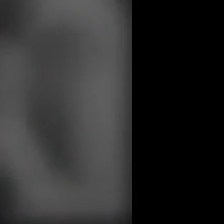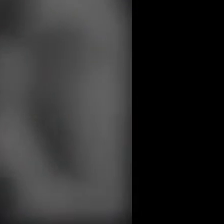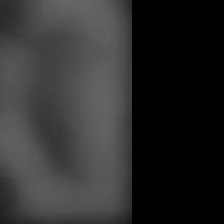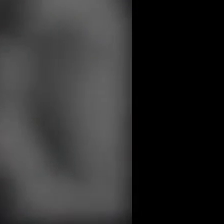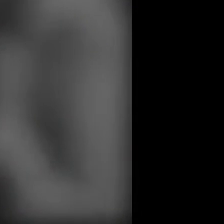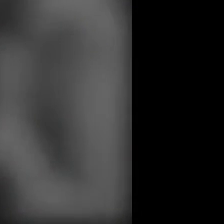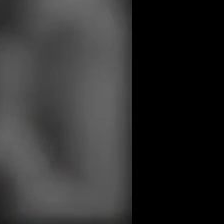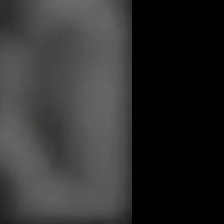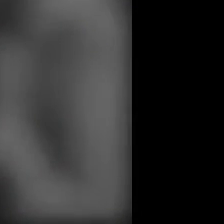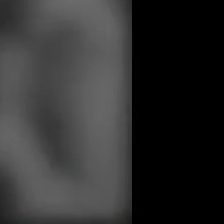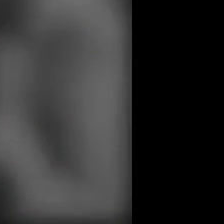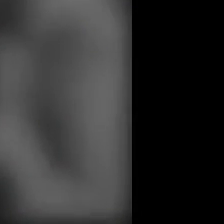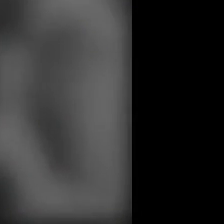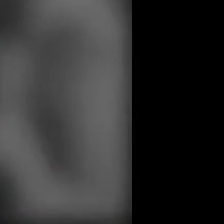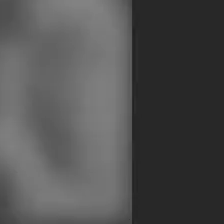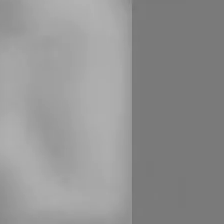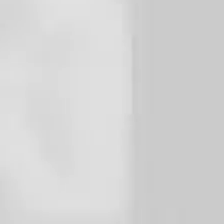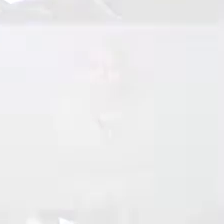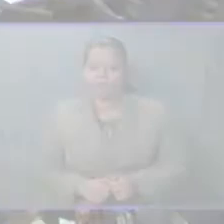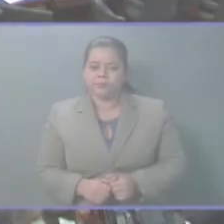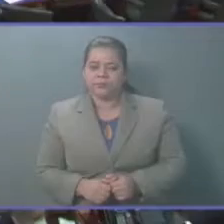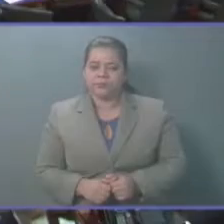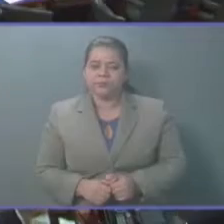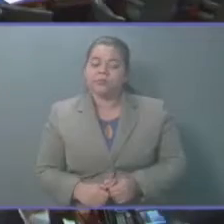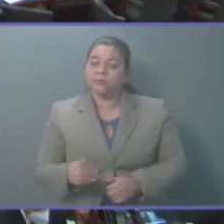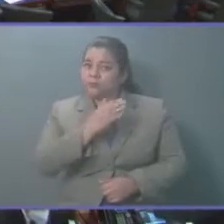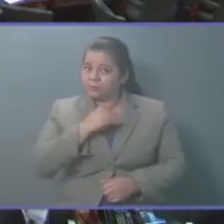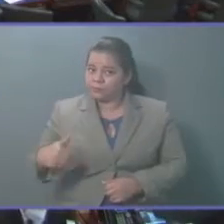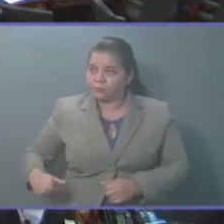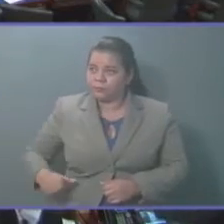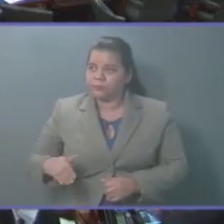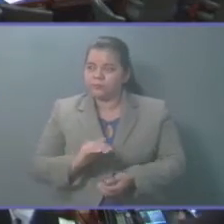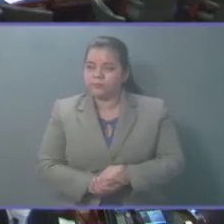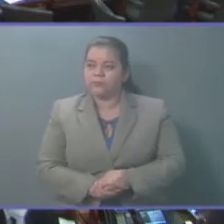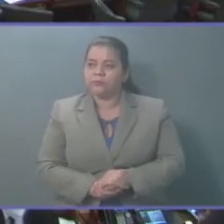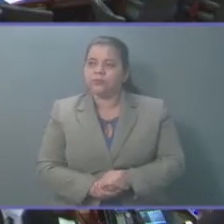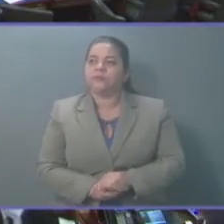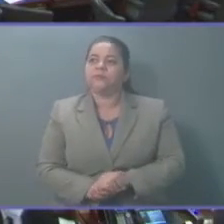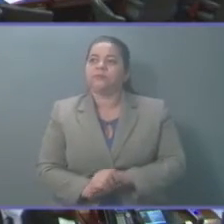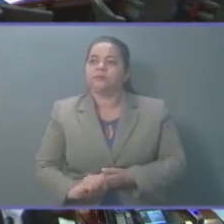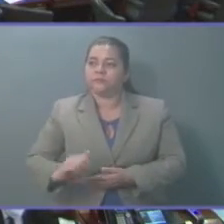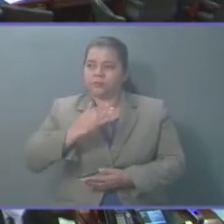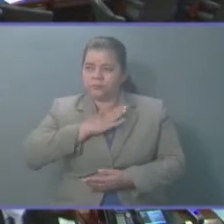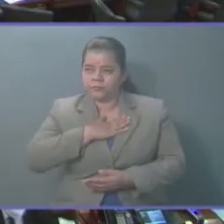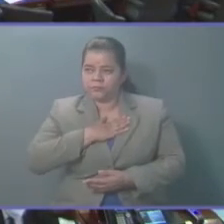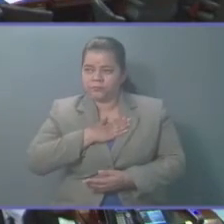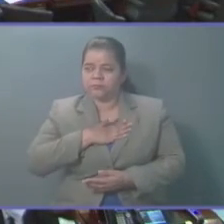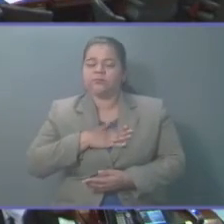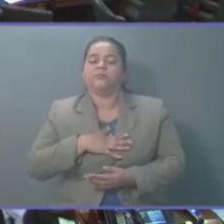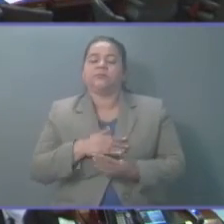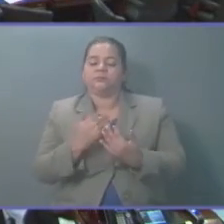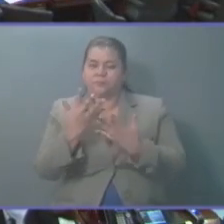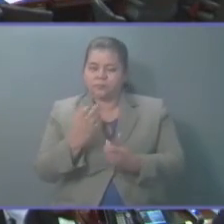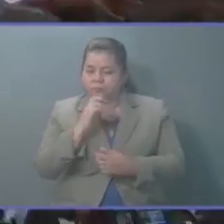14 de junio de 1980 por odio a la fe. Presidente, era para solicitarle con todo